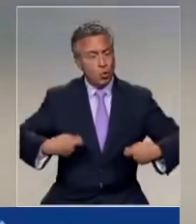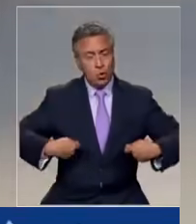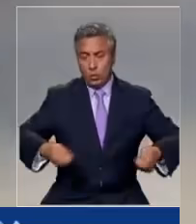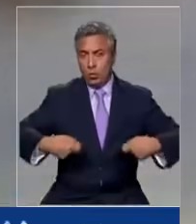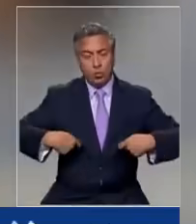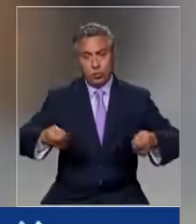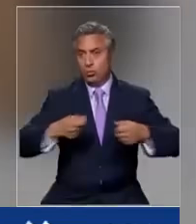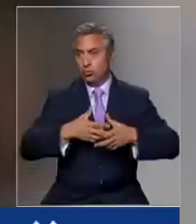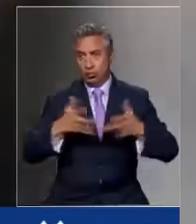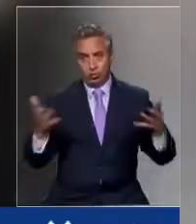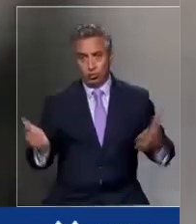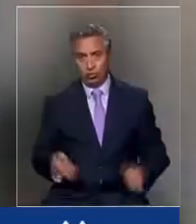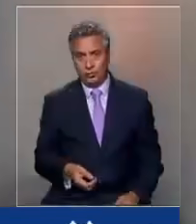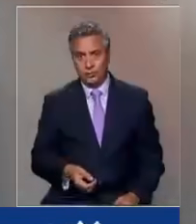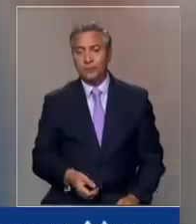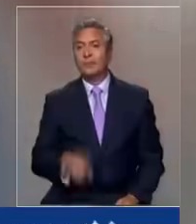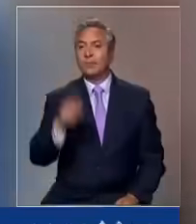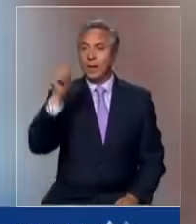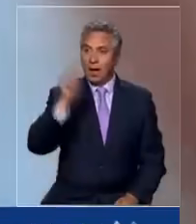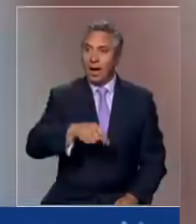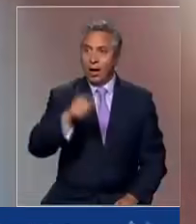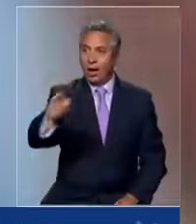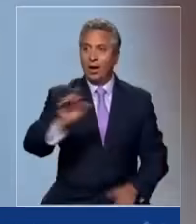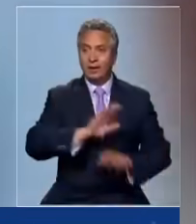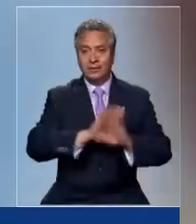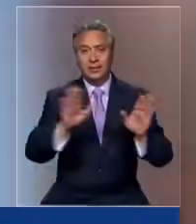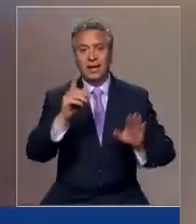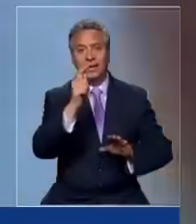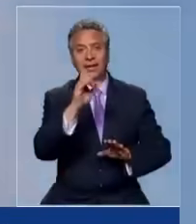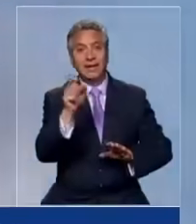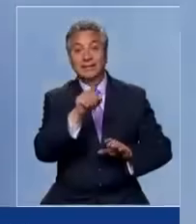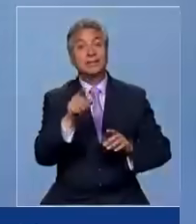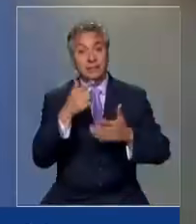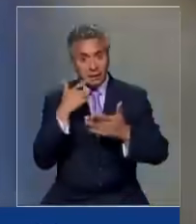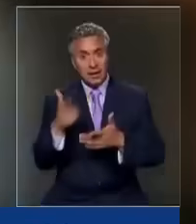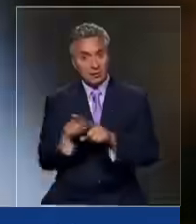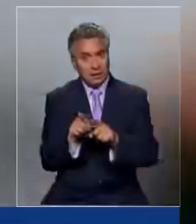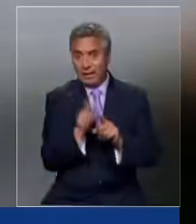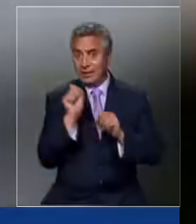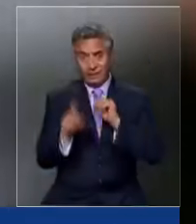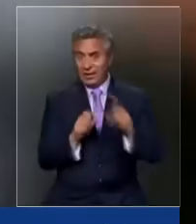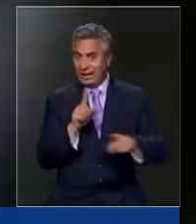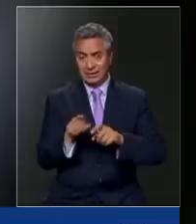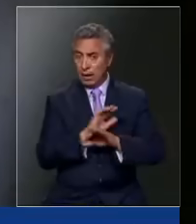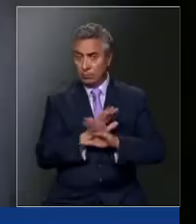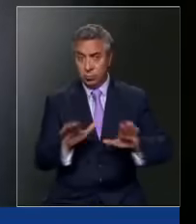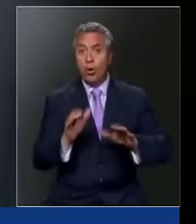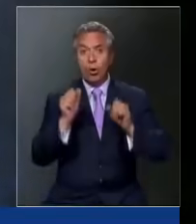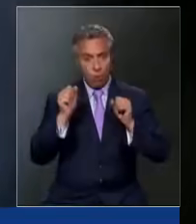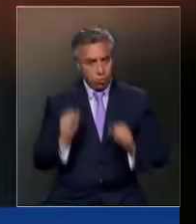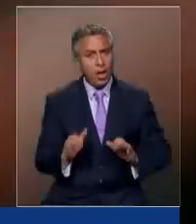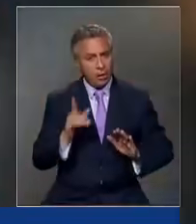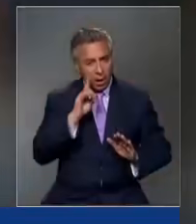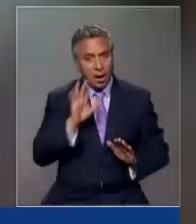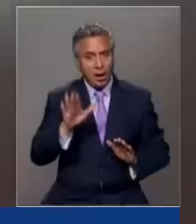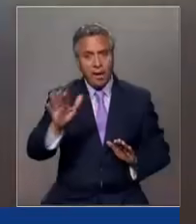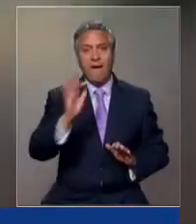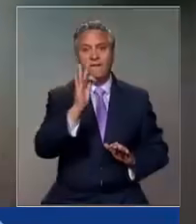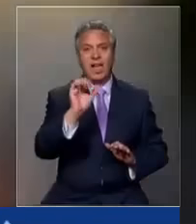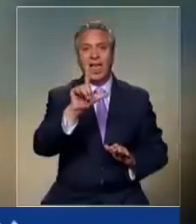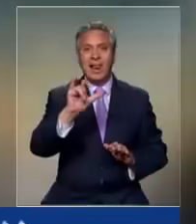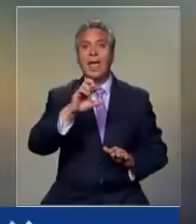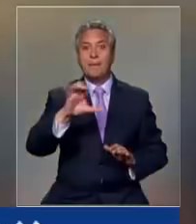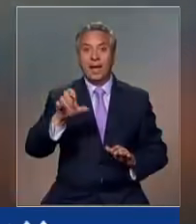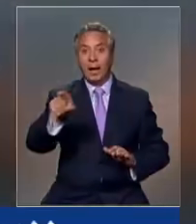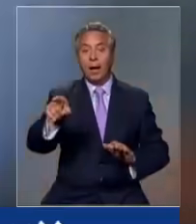mucho dinero. Gracias a que inicialmente la tesis de una legítima defensa incompleta podría darse en este caso, fue que Felipe Padilla